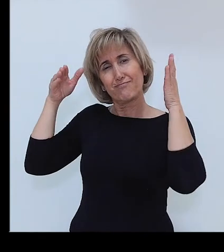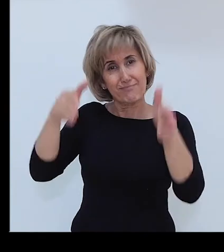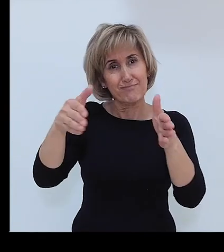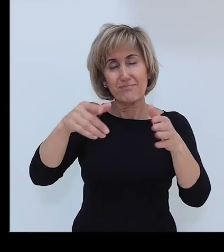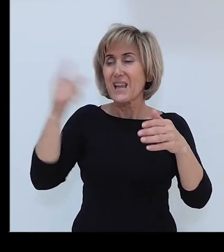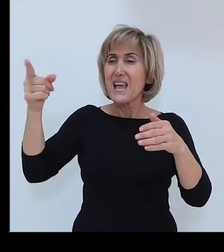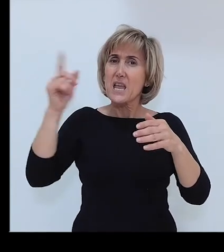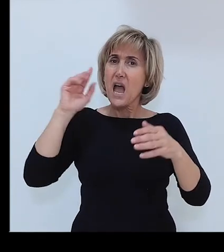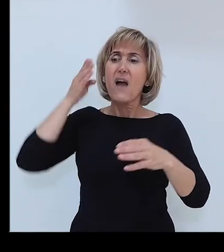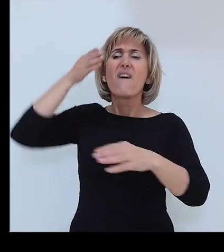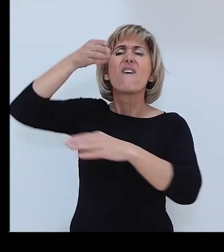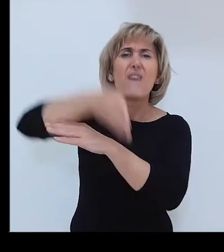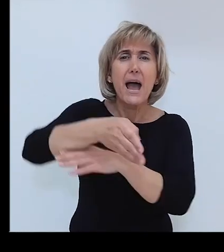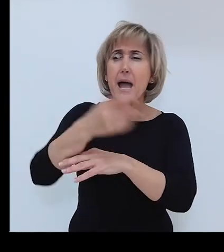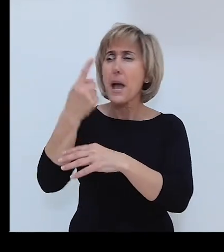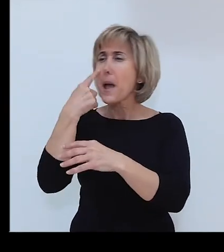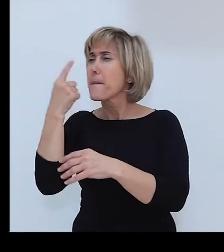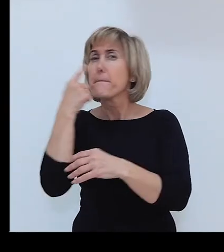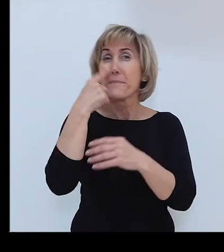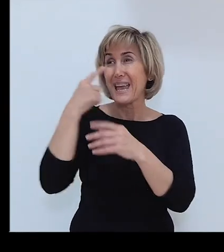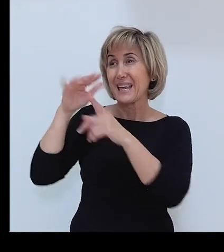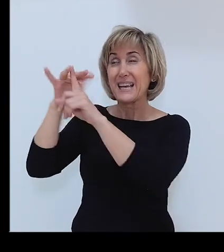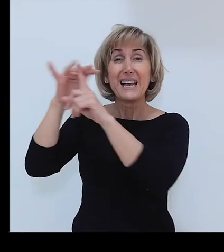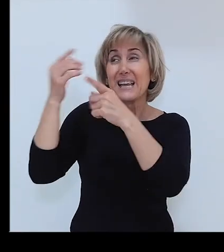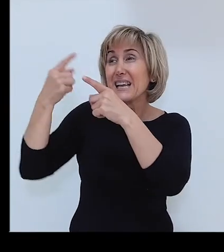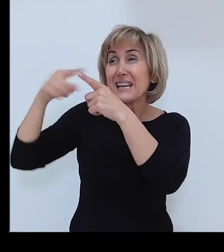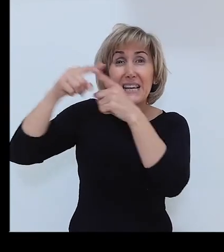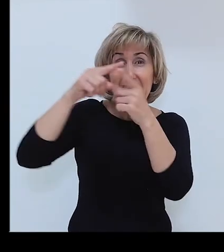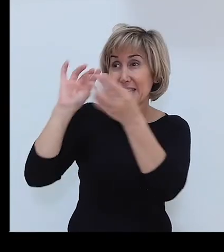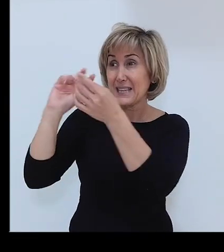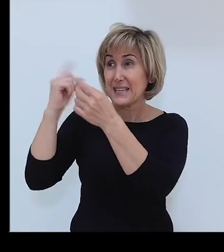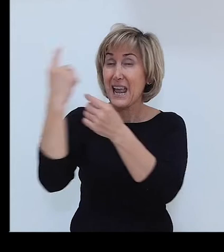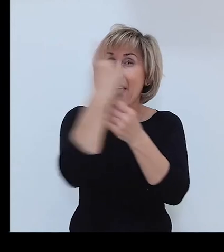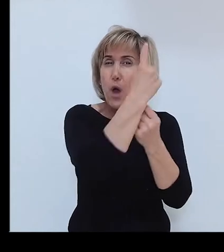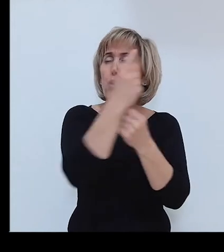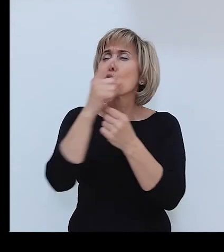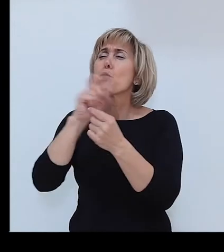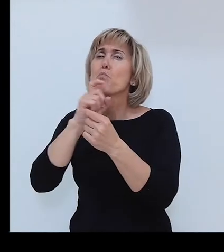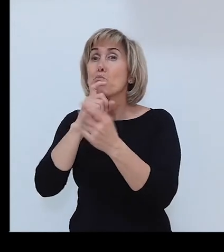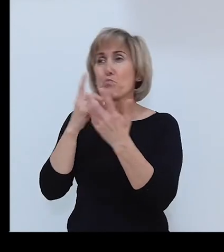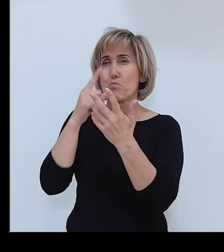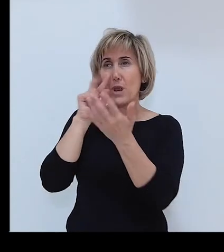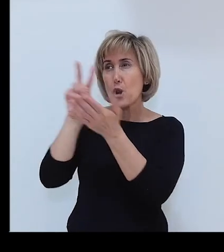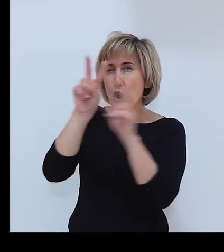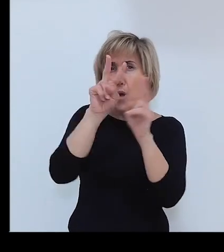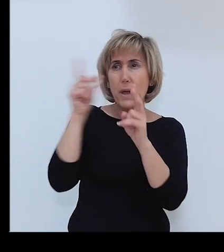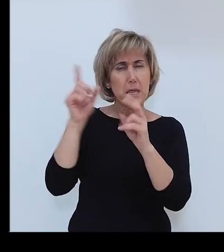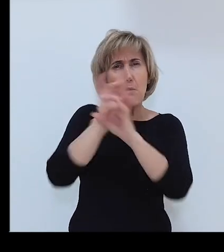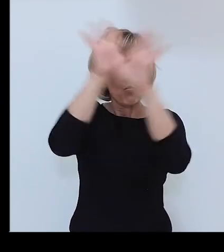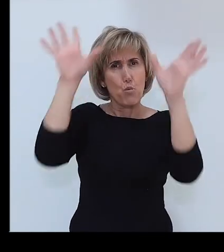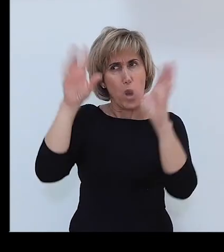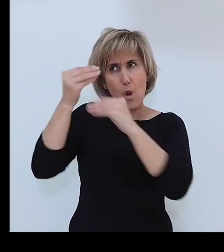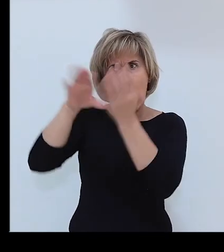ella fundamental es ir al campo. Para estudiar la sociología es bajar al suelo, identificar las circunstancias,